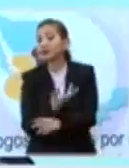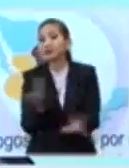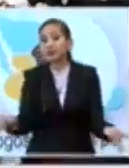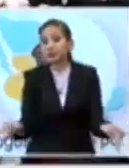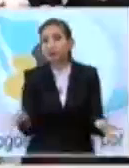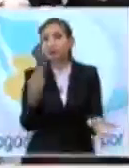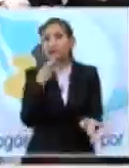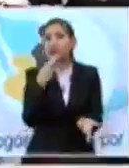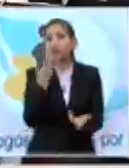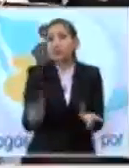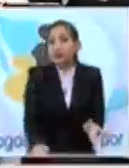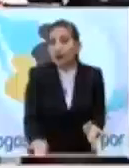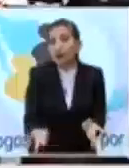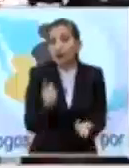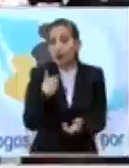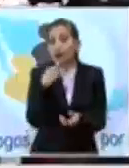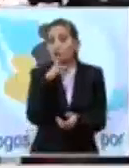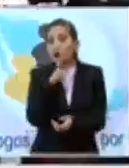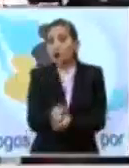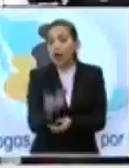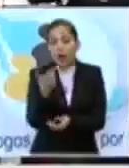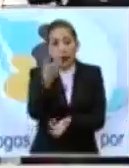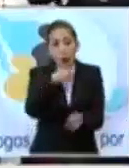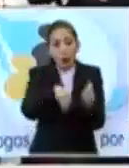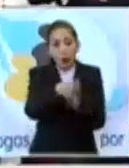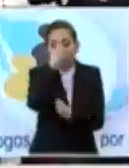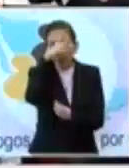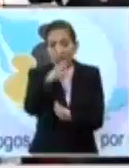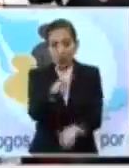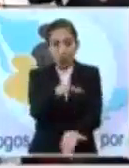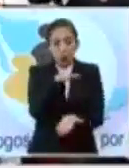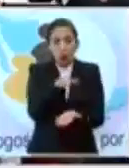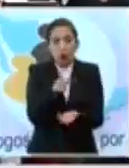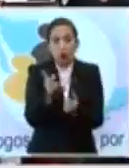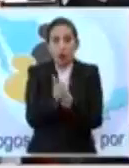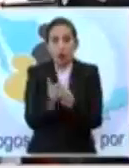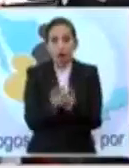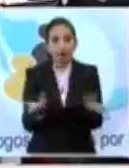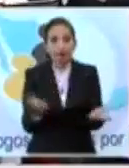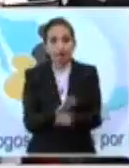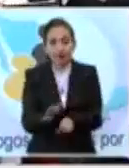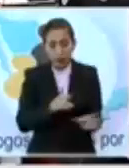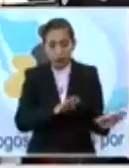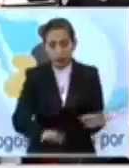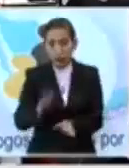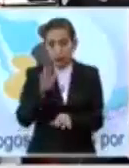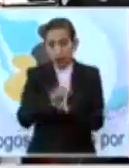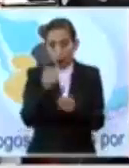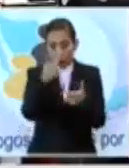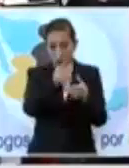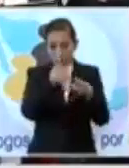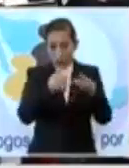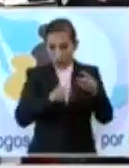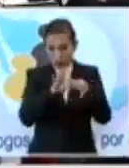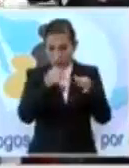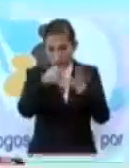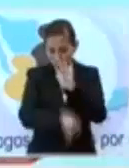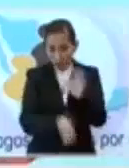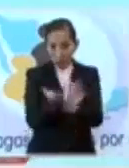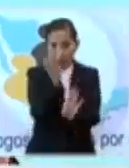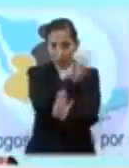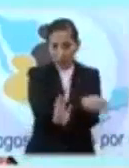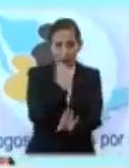incluso cuál es el resultado de la riqueza que genera México como país. Antes de entrar propiamente a cada uno de estos temas, quisiera